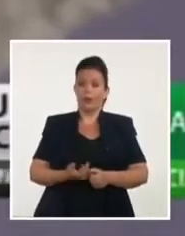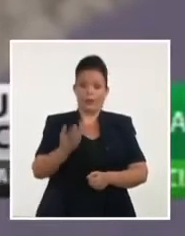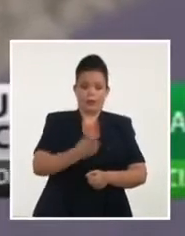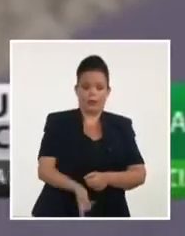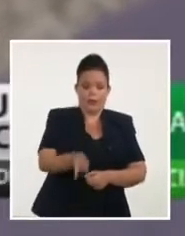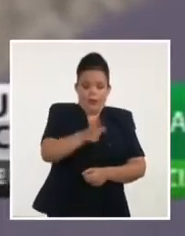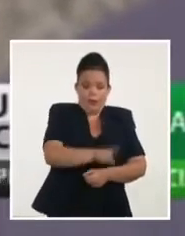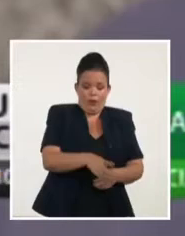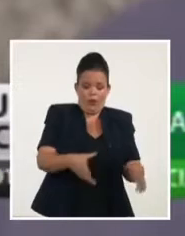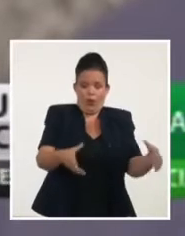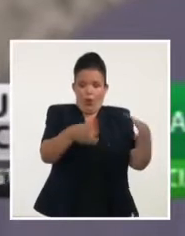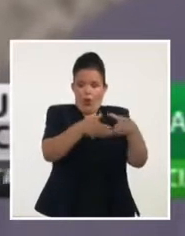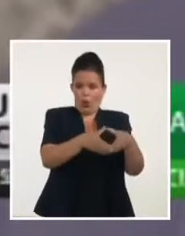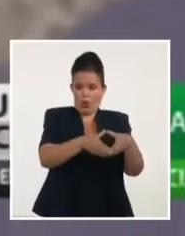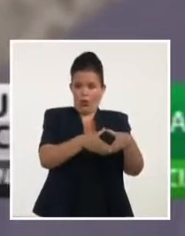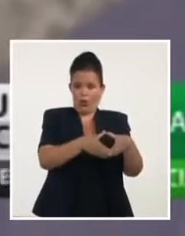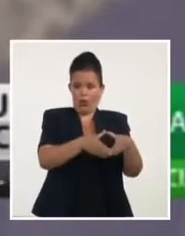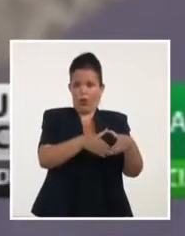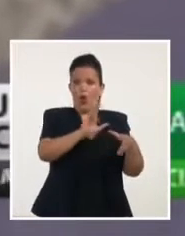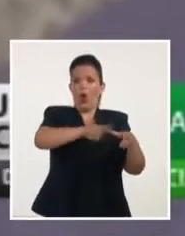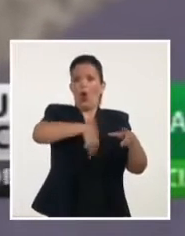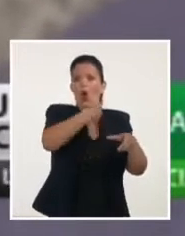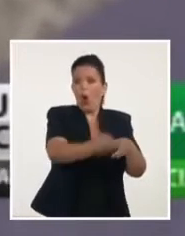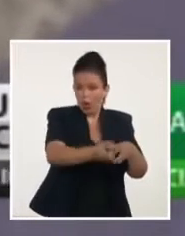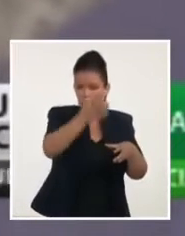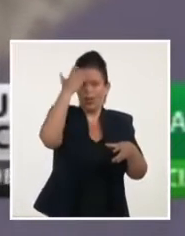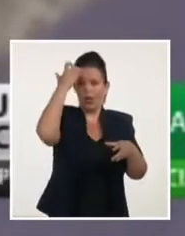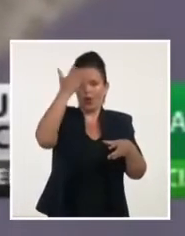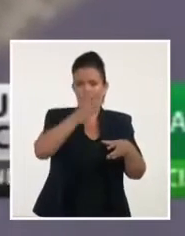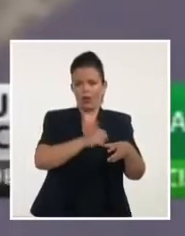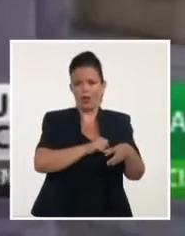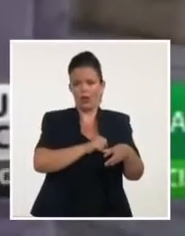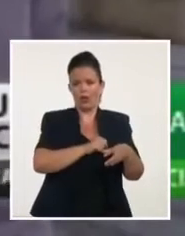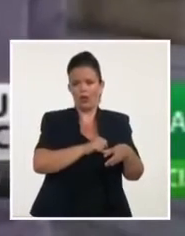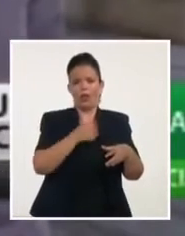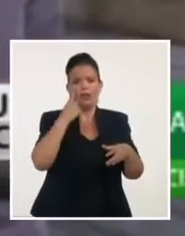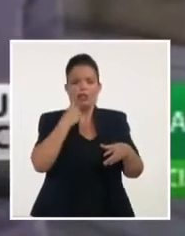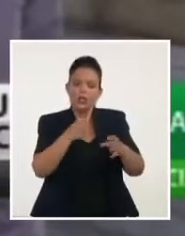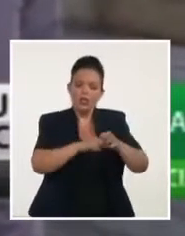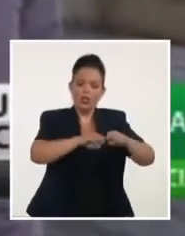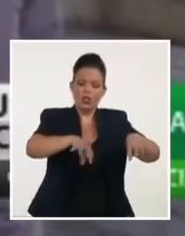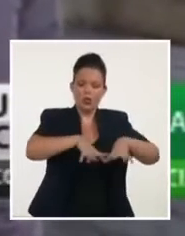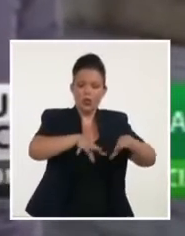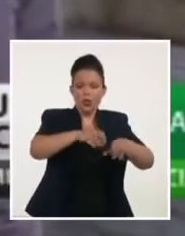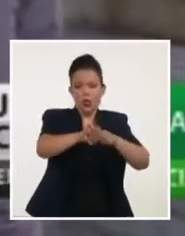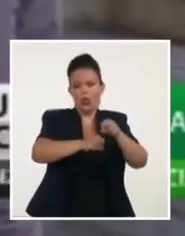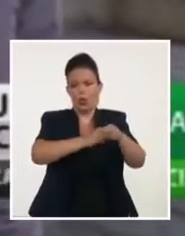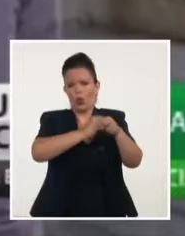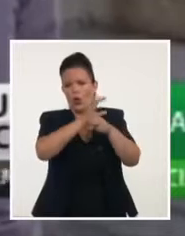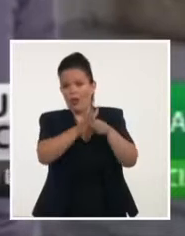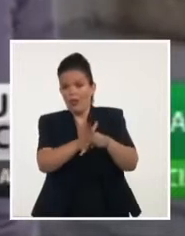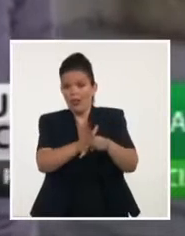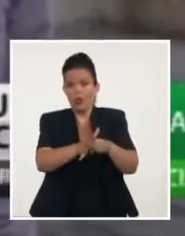gobierno con respecto al tema de la pandemia y todas esas las situaciones relacionadas con la escasez que se lo achacaban